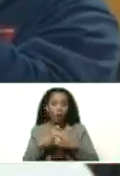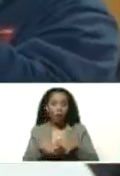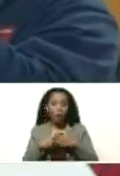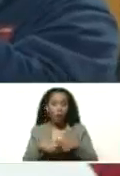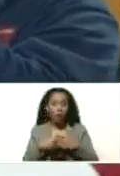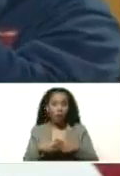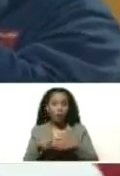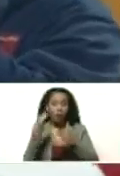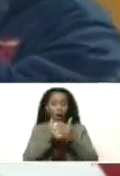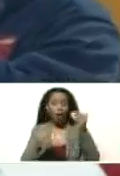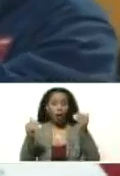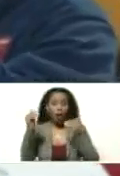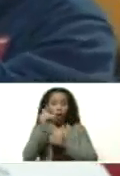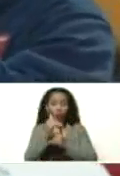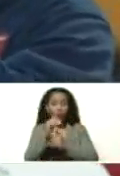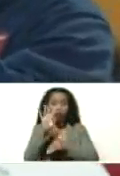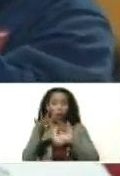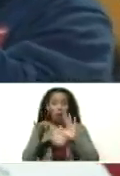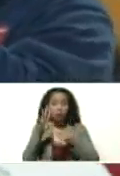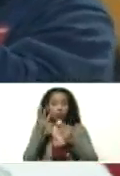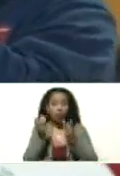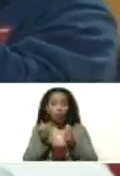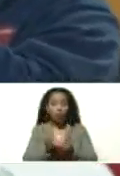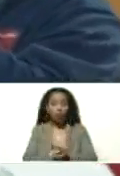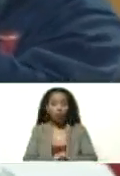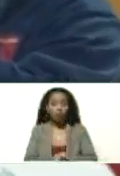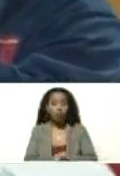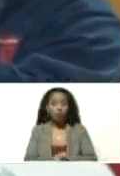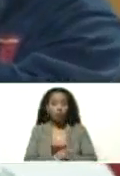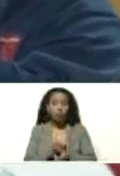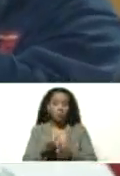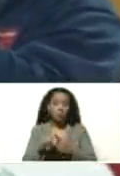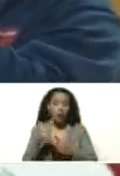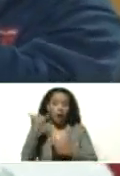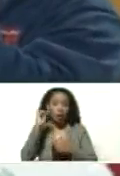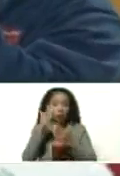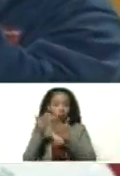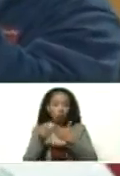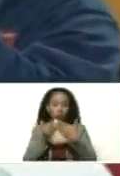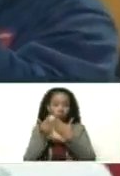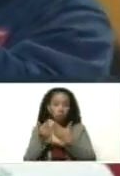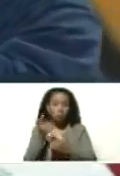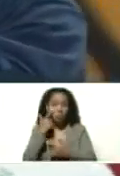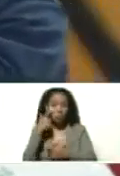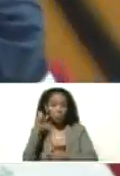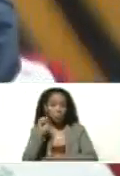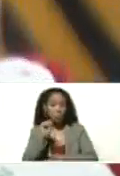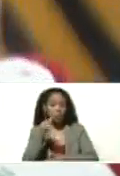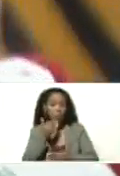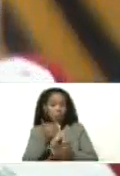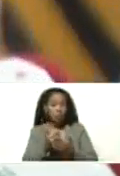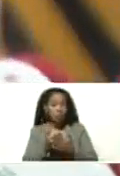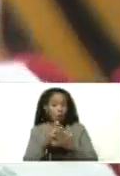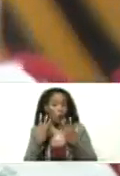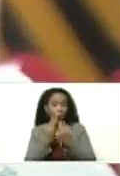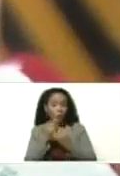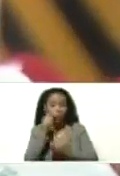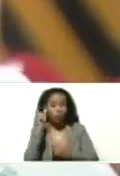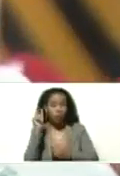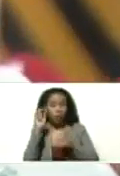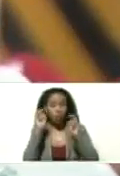Lucillo Elevación, que es de bronce 14, entonces está en estudio para ver si, gracias a los compañeros del